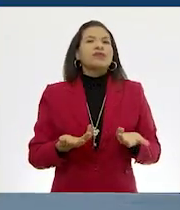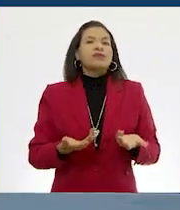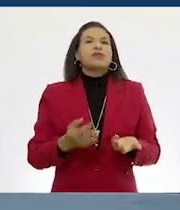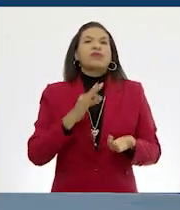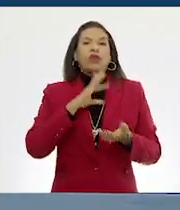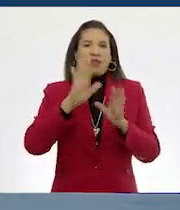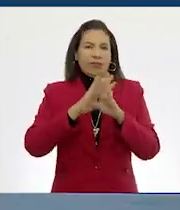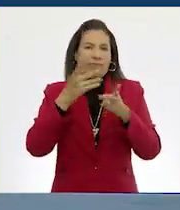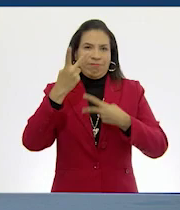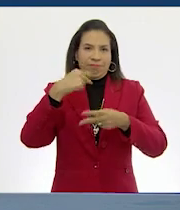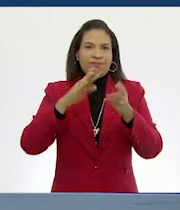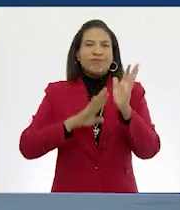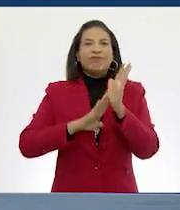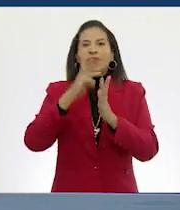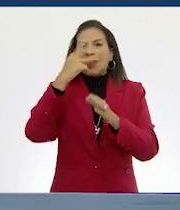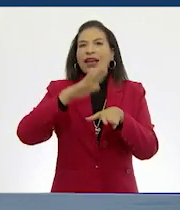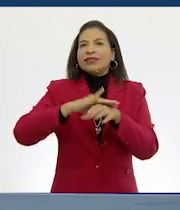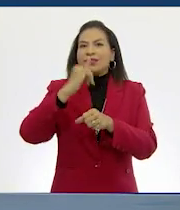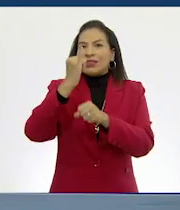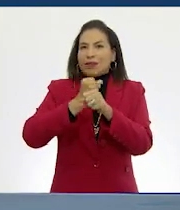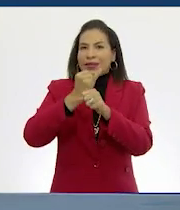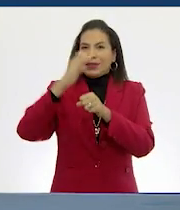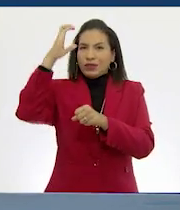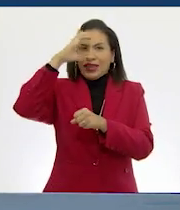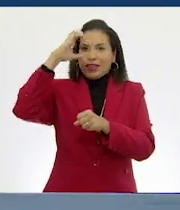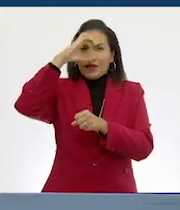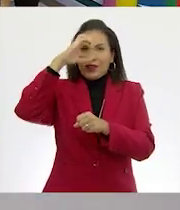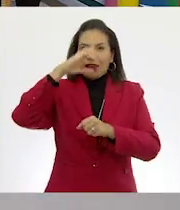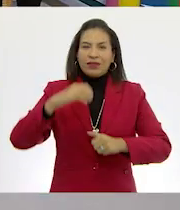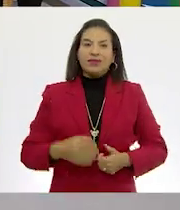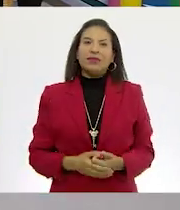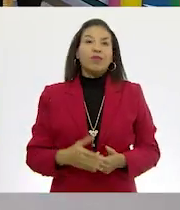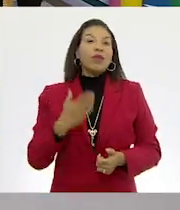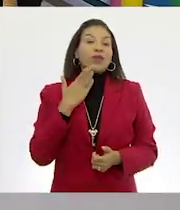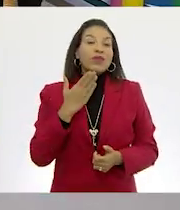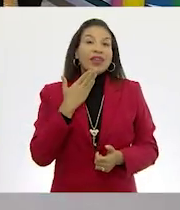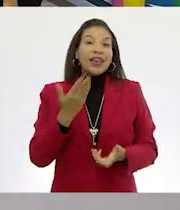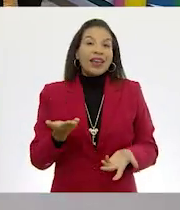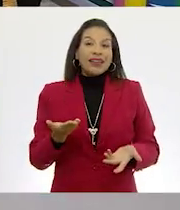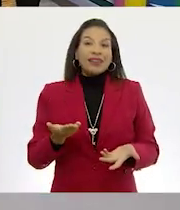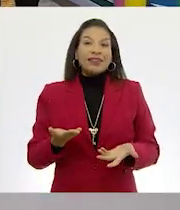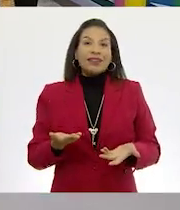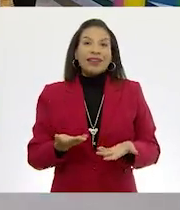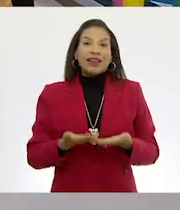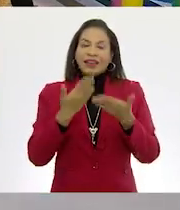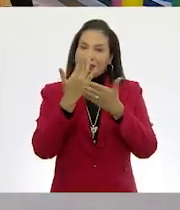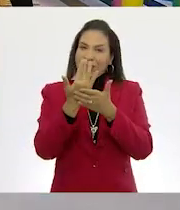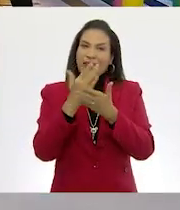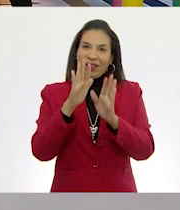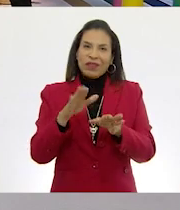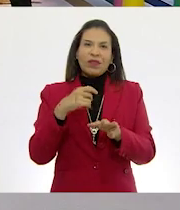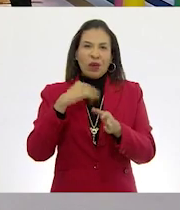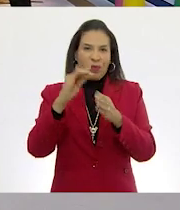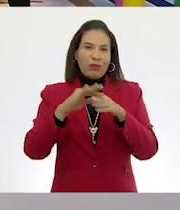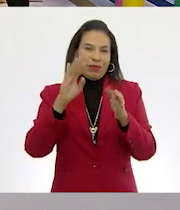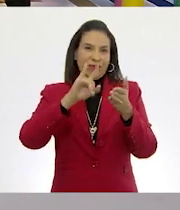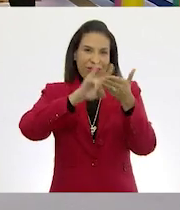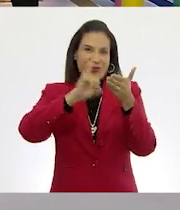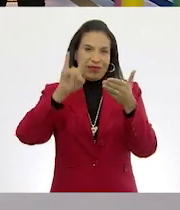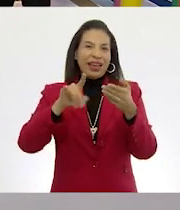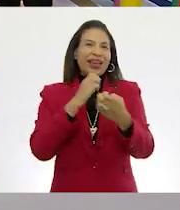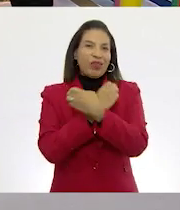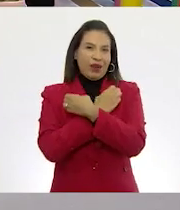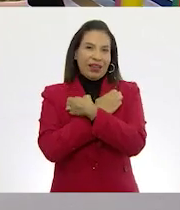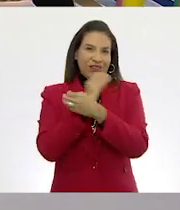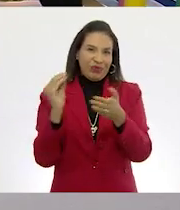se impulsó la investigación científica. Muy bien. A ver, espérenme. Déjenme pegar estas dos en